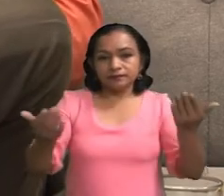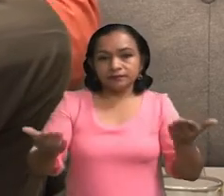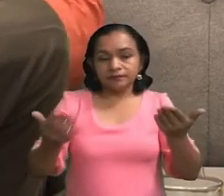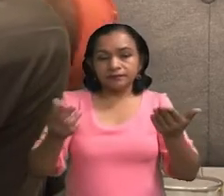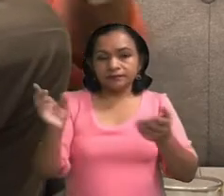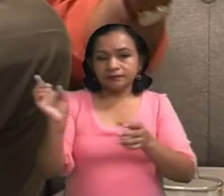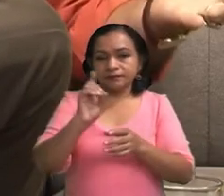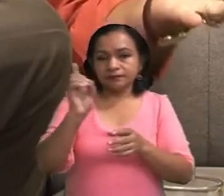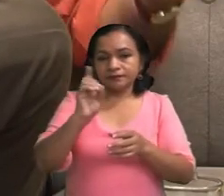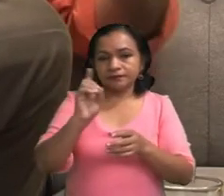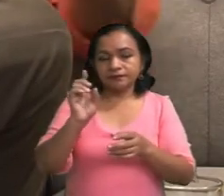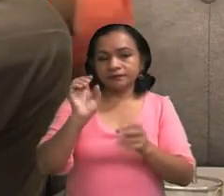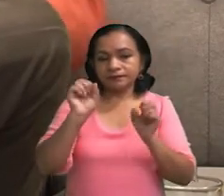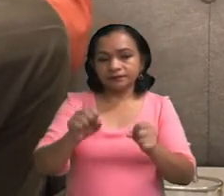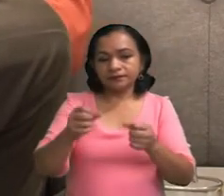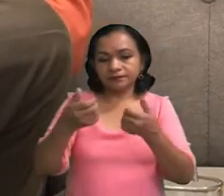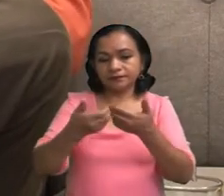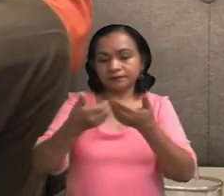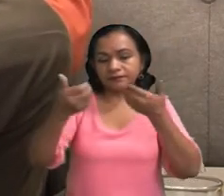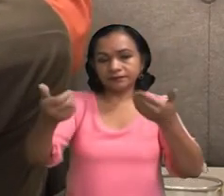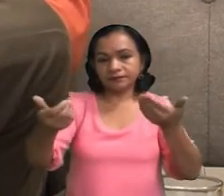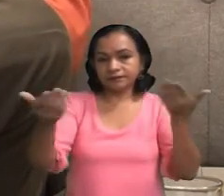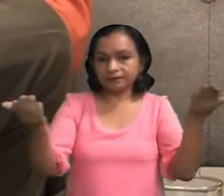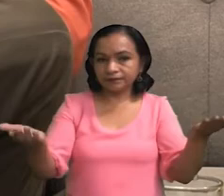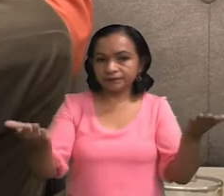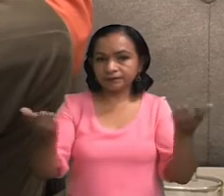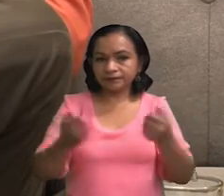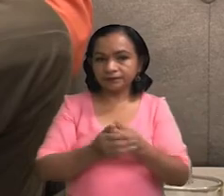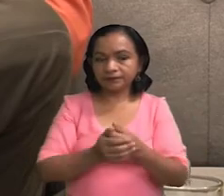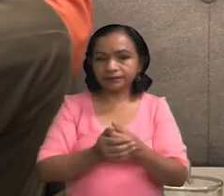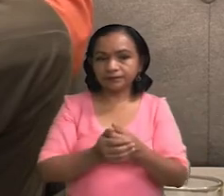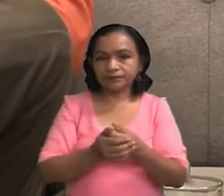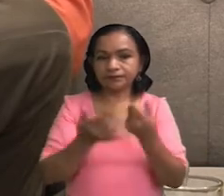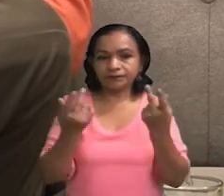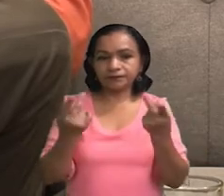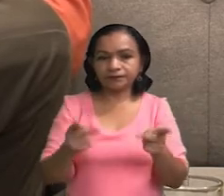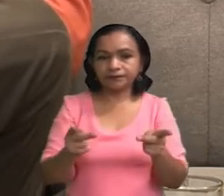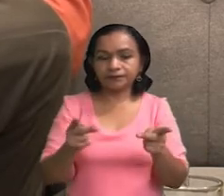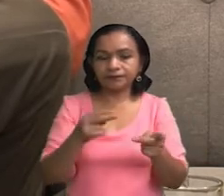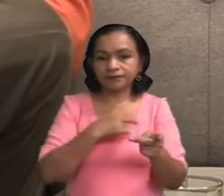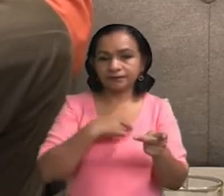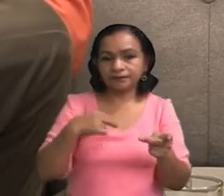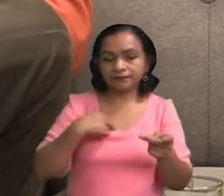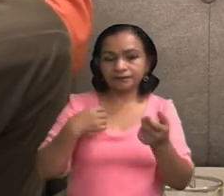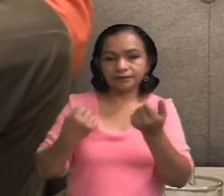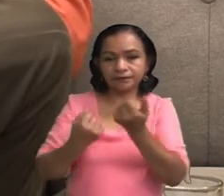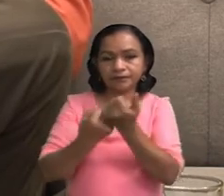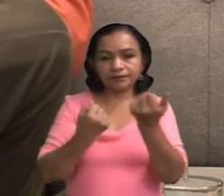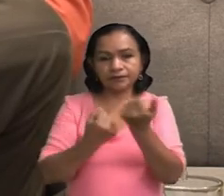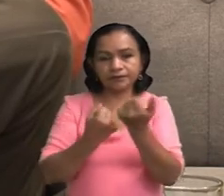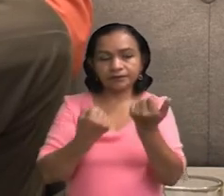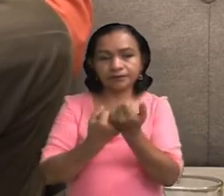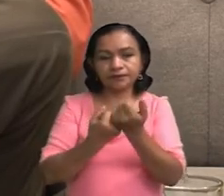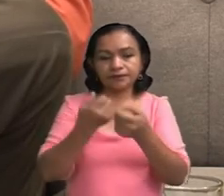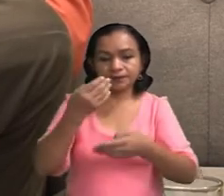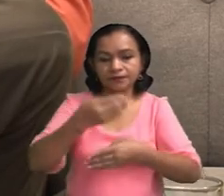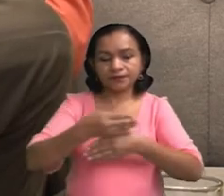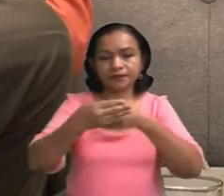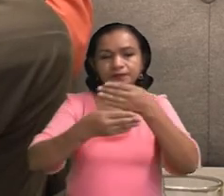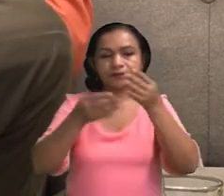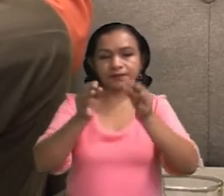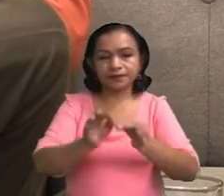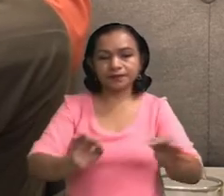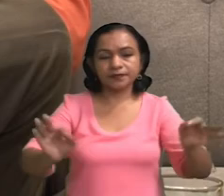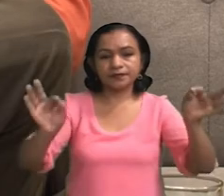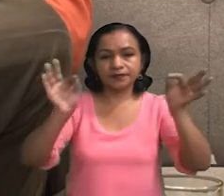donde va a estar todo aislado. Sí, entonces, definitivamente, el apoyo a la producción en infraestructura es